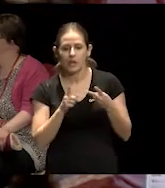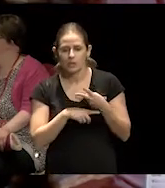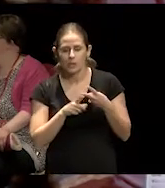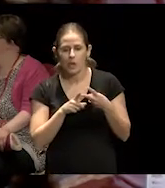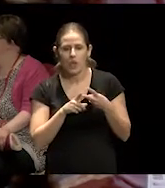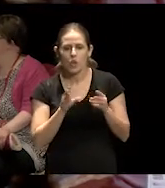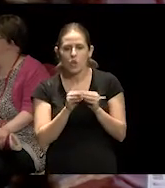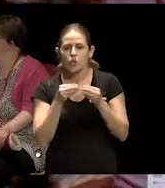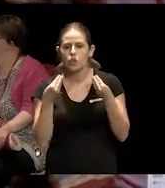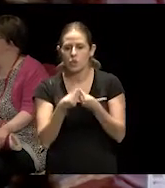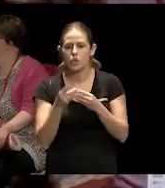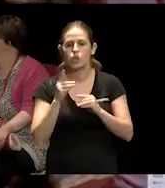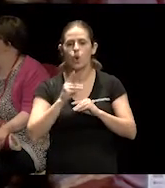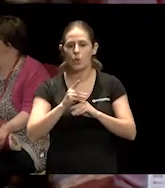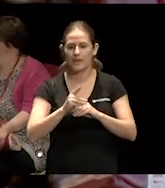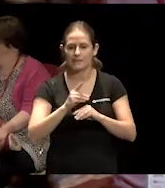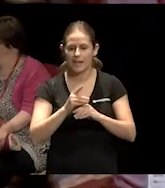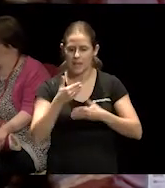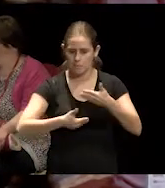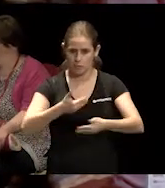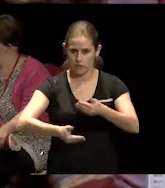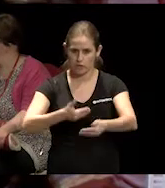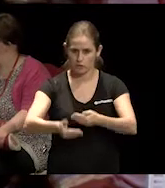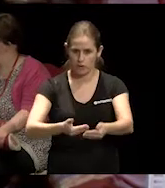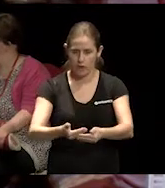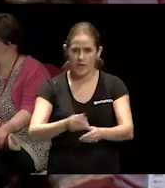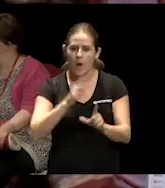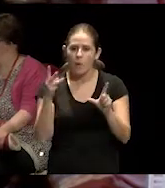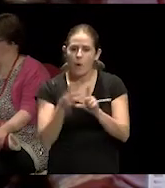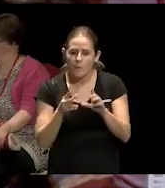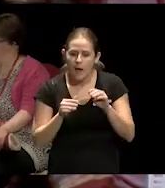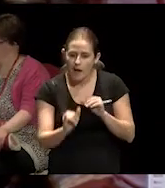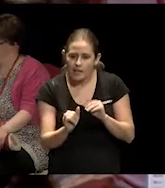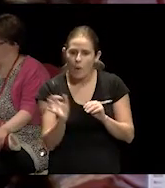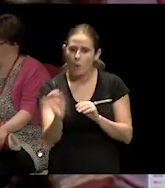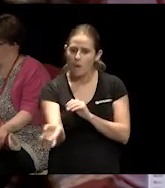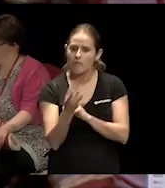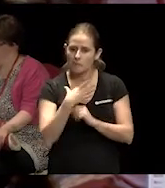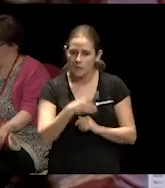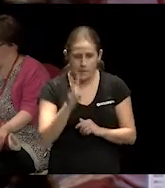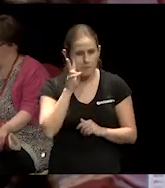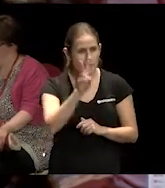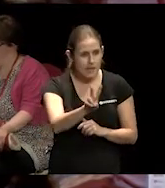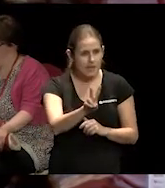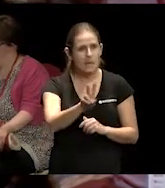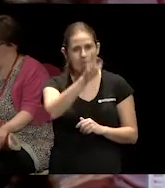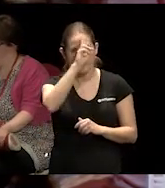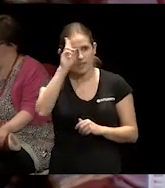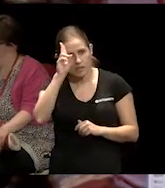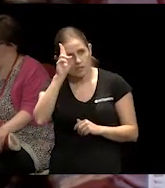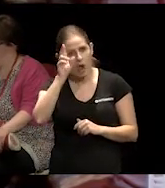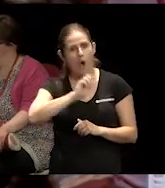proceso que tenéis, que me parece muy, muy interesante, y también para poder replicarlo o invitar a otros lugares de Madrid para que